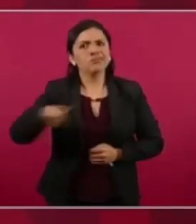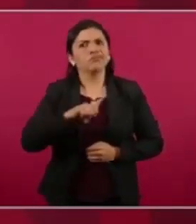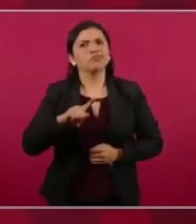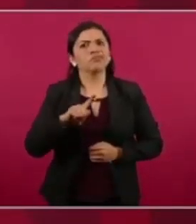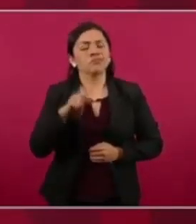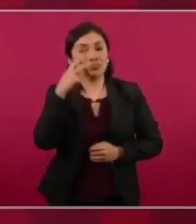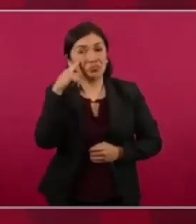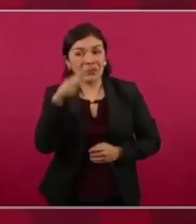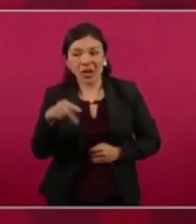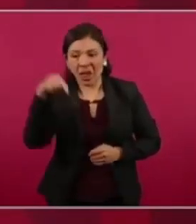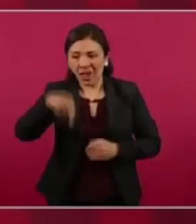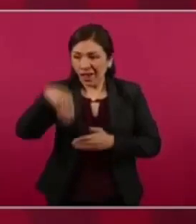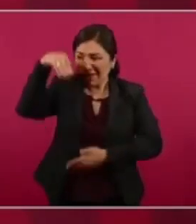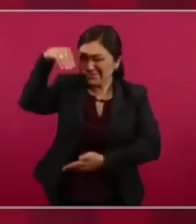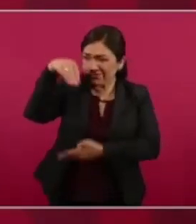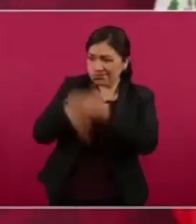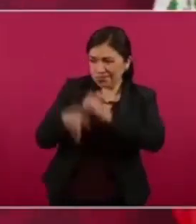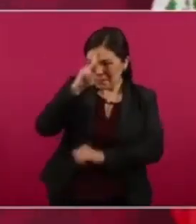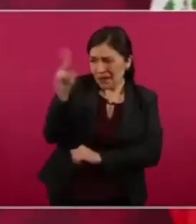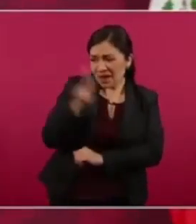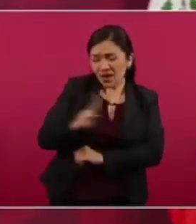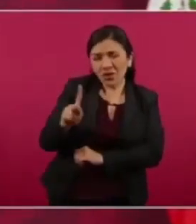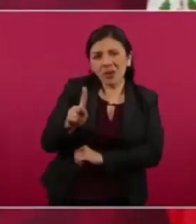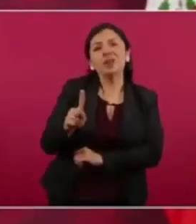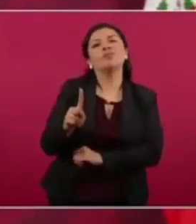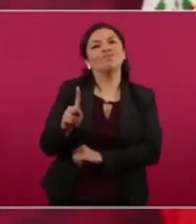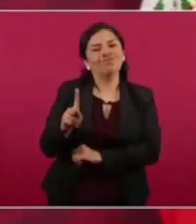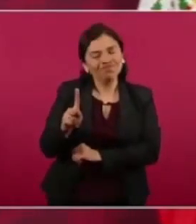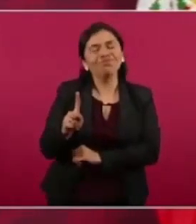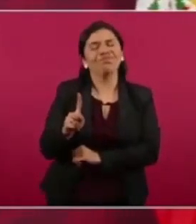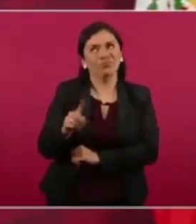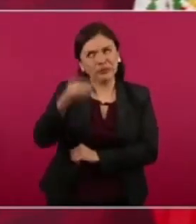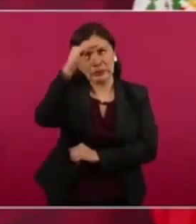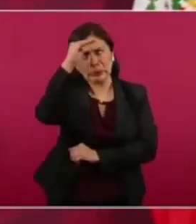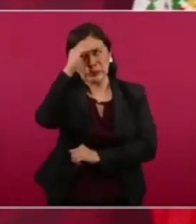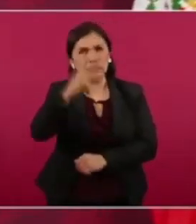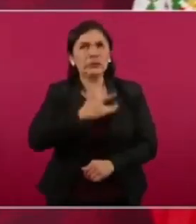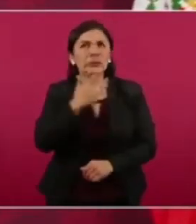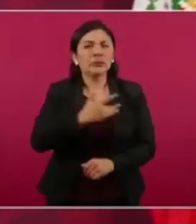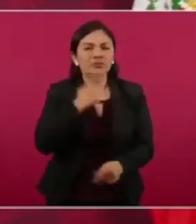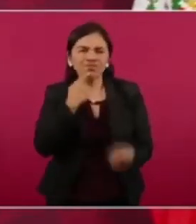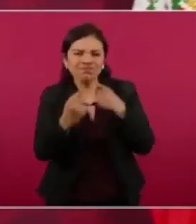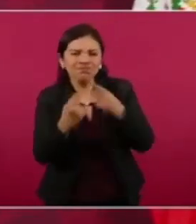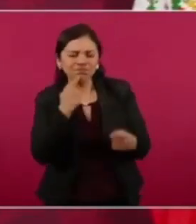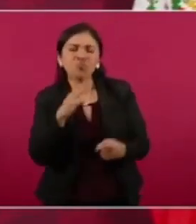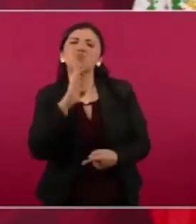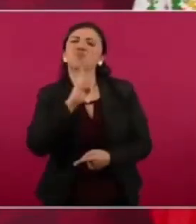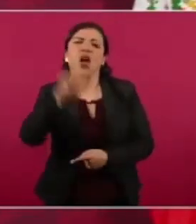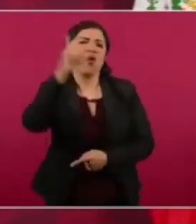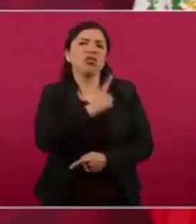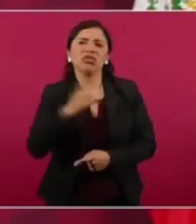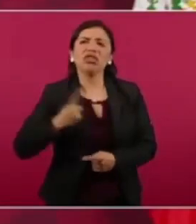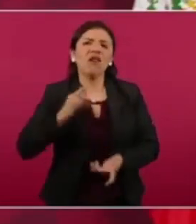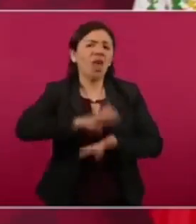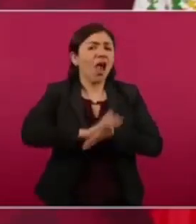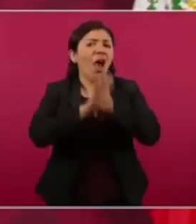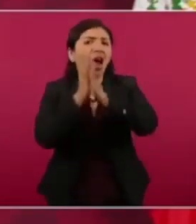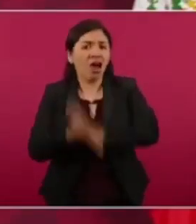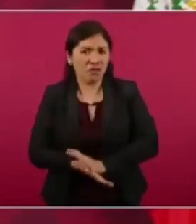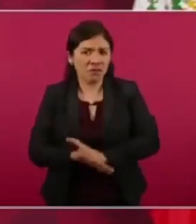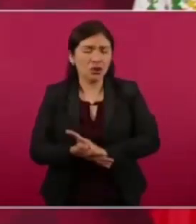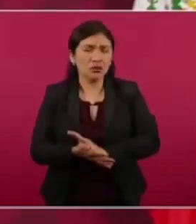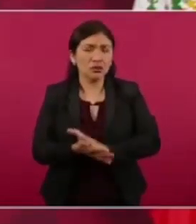ante la decadencia, la opción es la transformación.